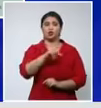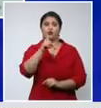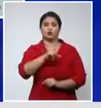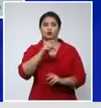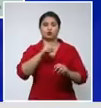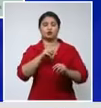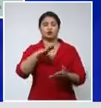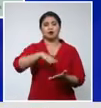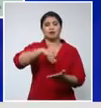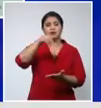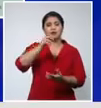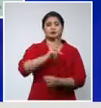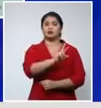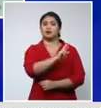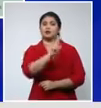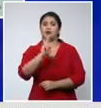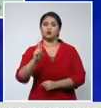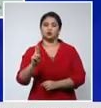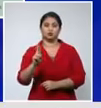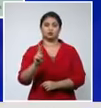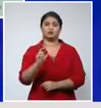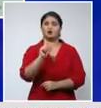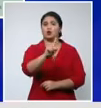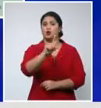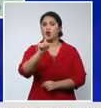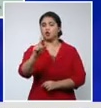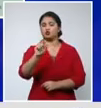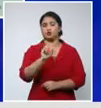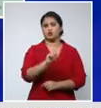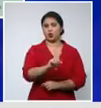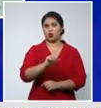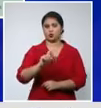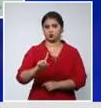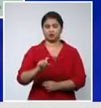de la Revolución con 11 cada uno.